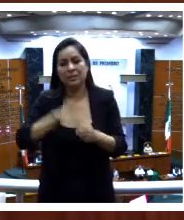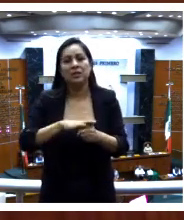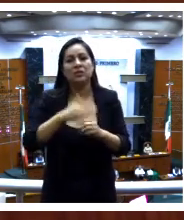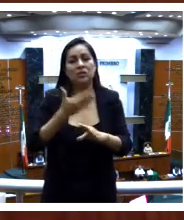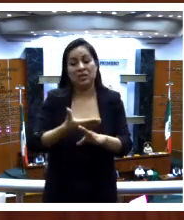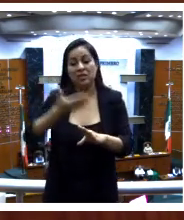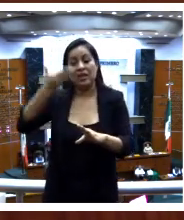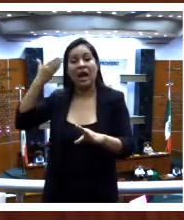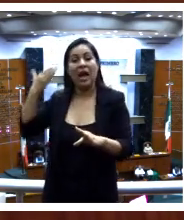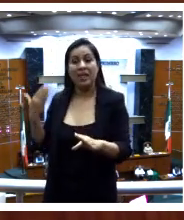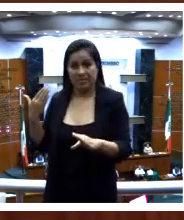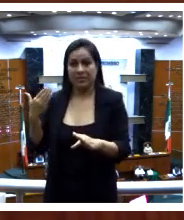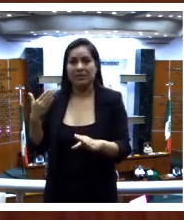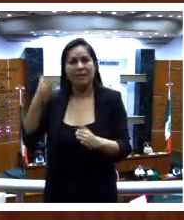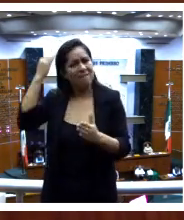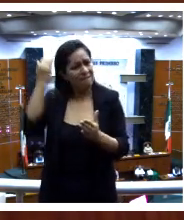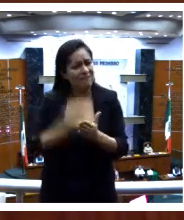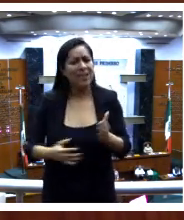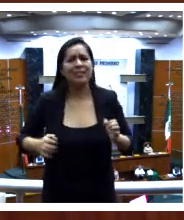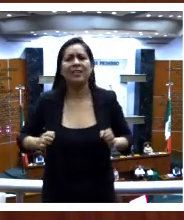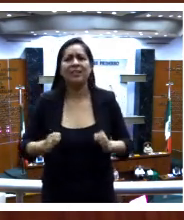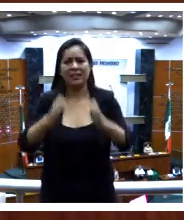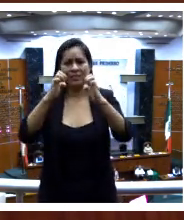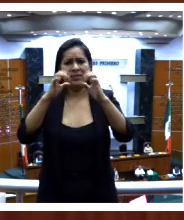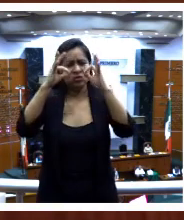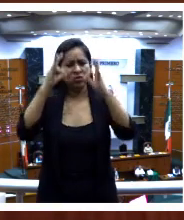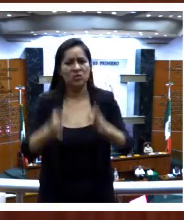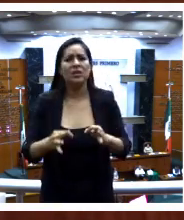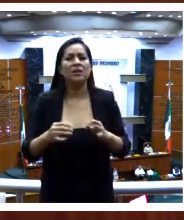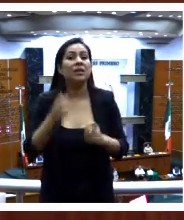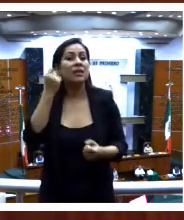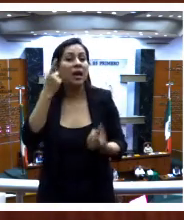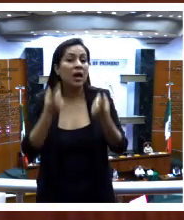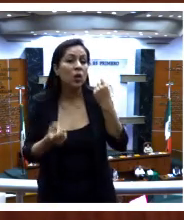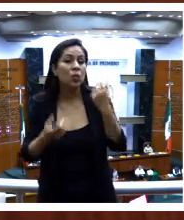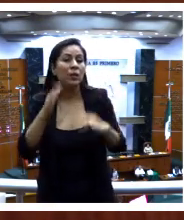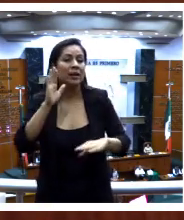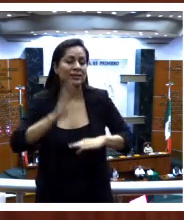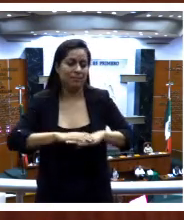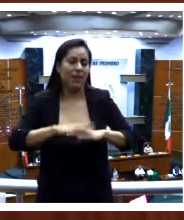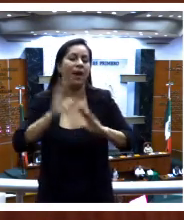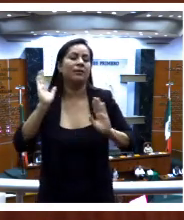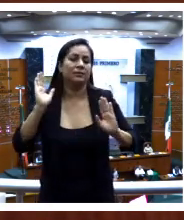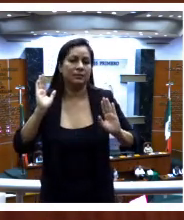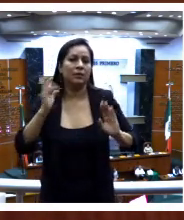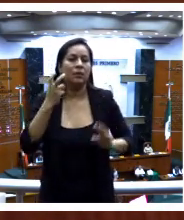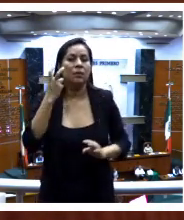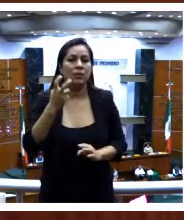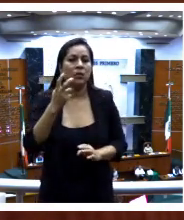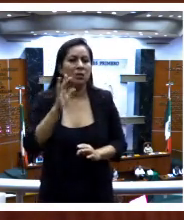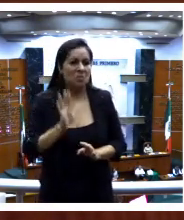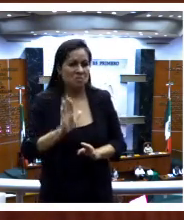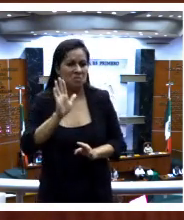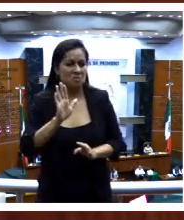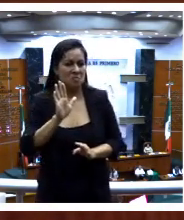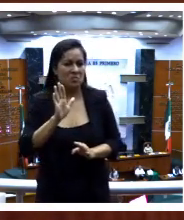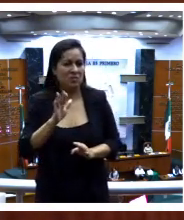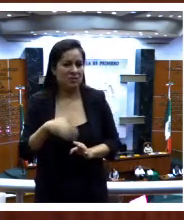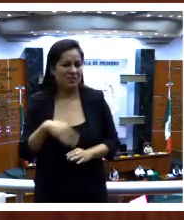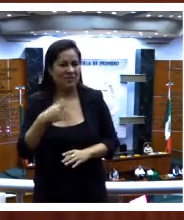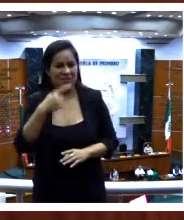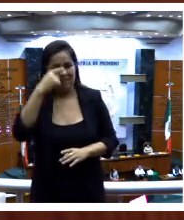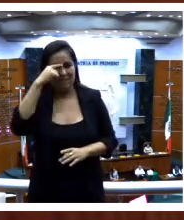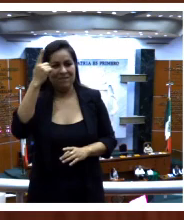administraciones anteriores, falta de infraestructura adecuada y algunas cuantas más. Por ello me parece muy ligero